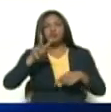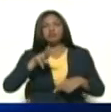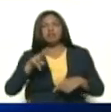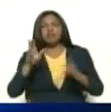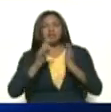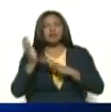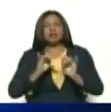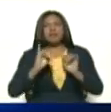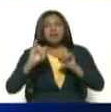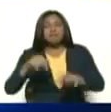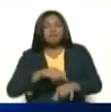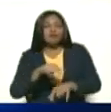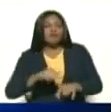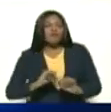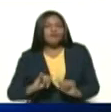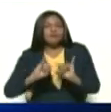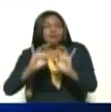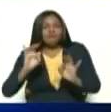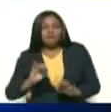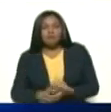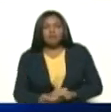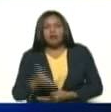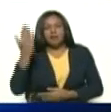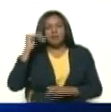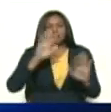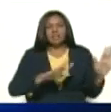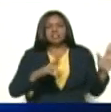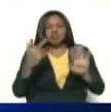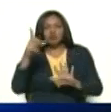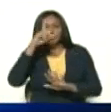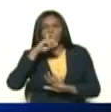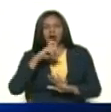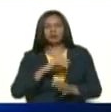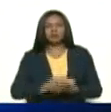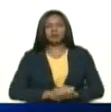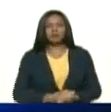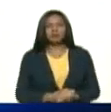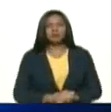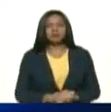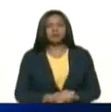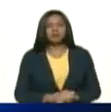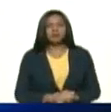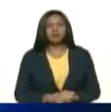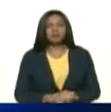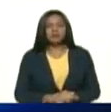a esta misma hora, hace 18 años,